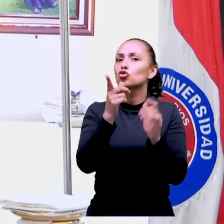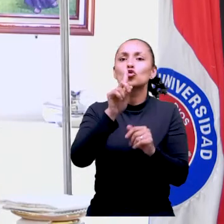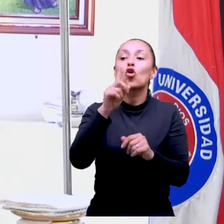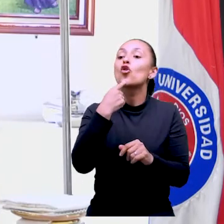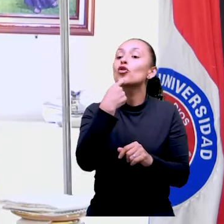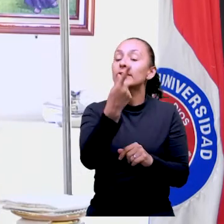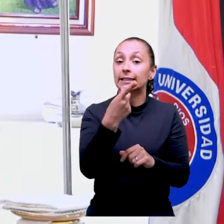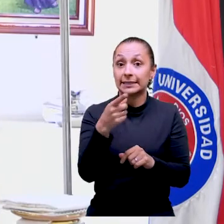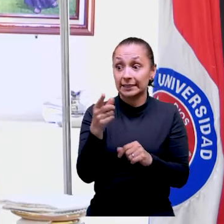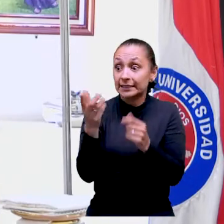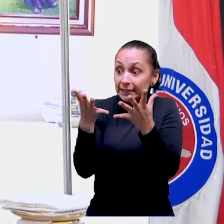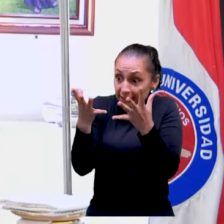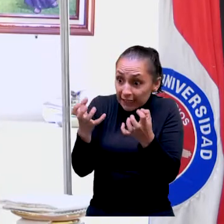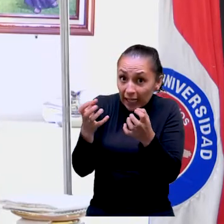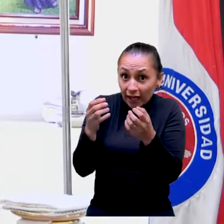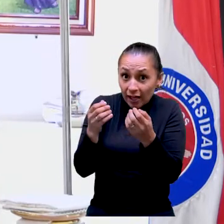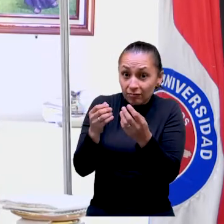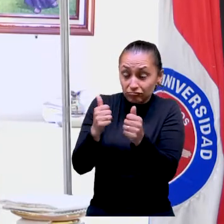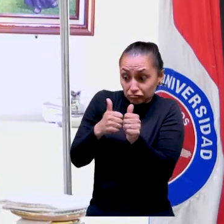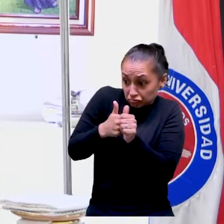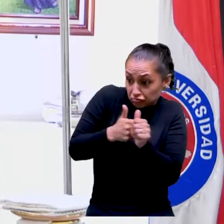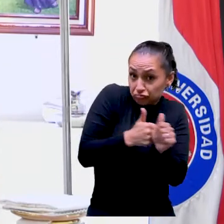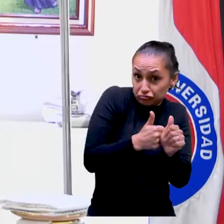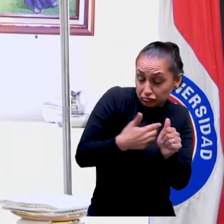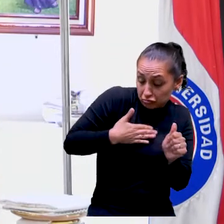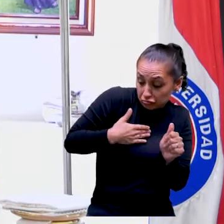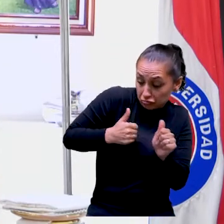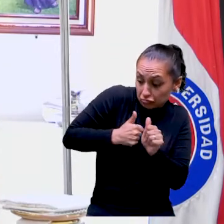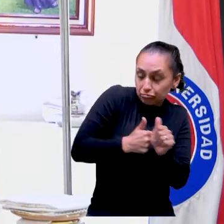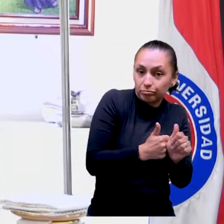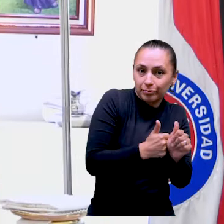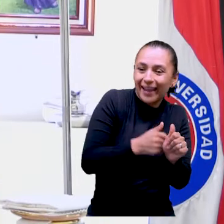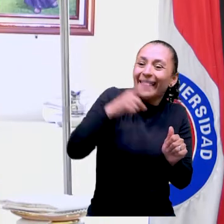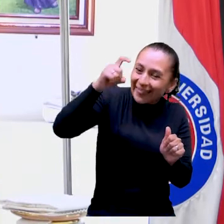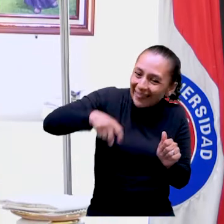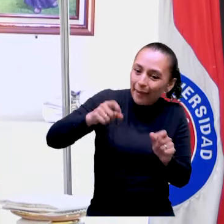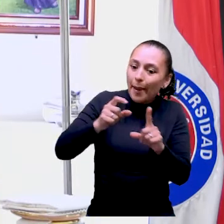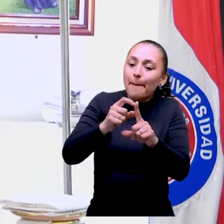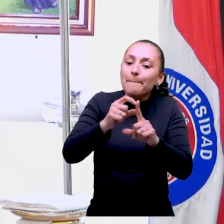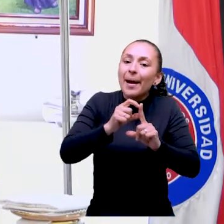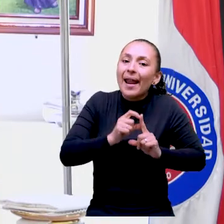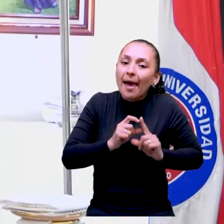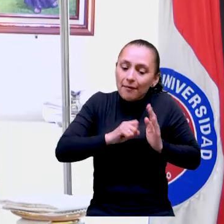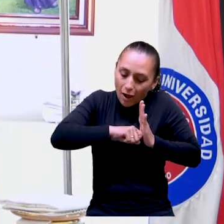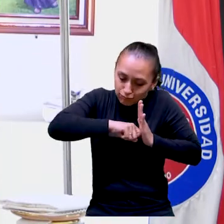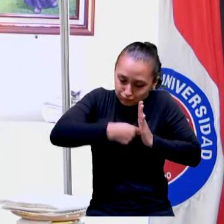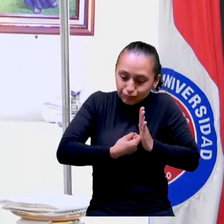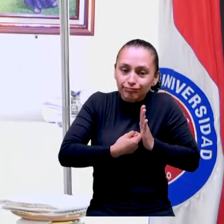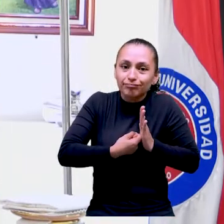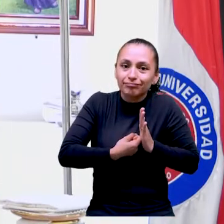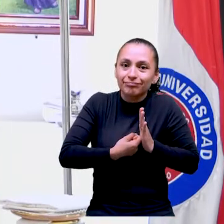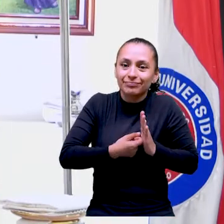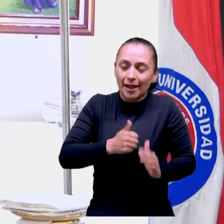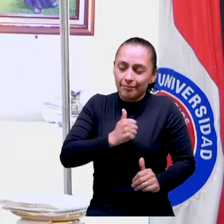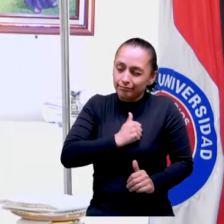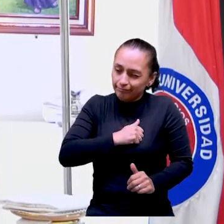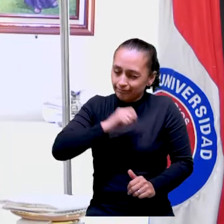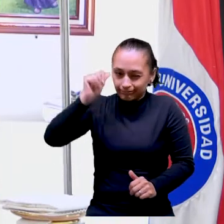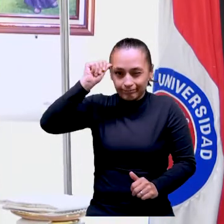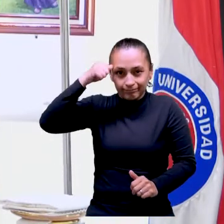del cual jesús nos dice ustedes quieren vivir como mis discípulos guarden mis